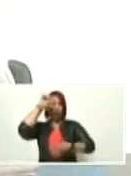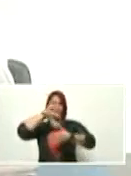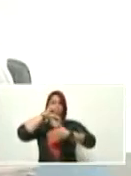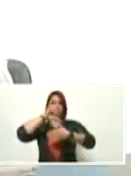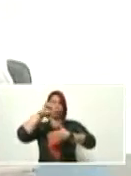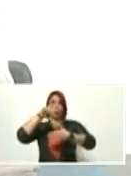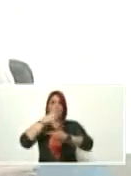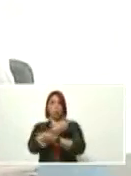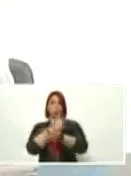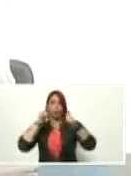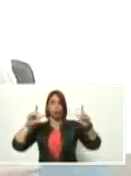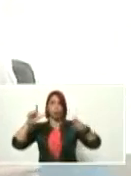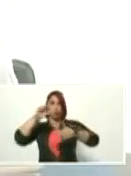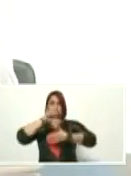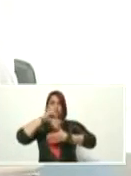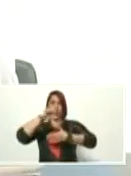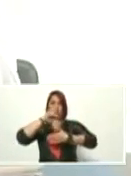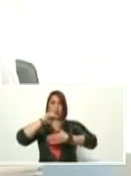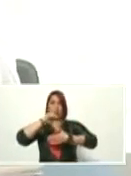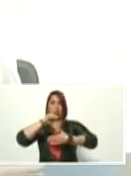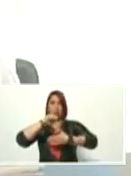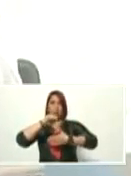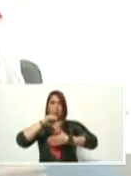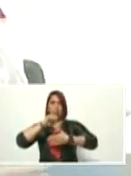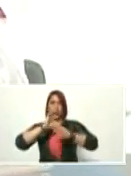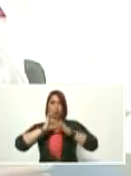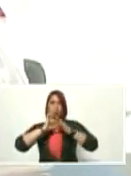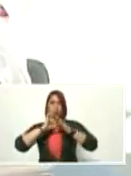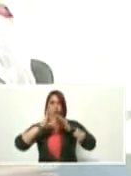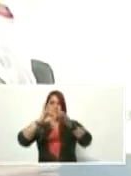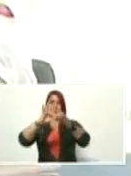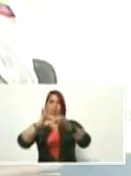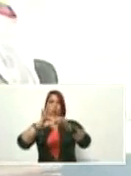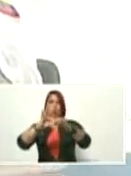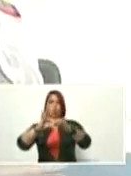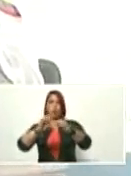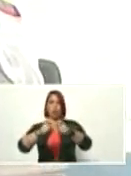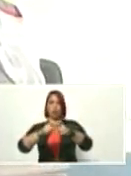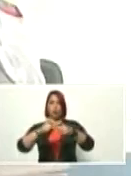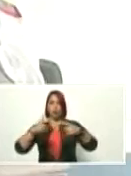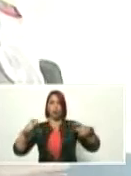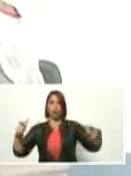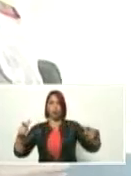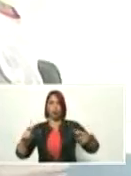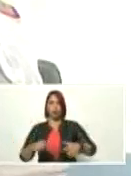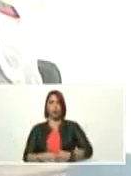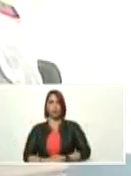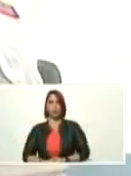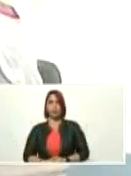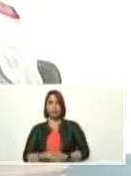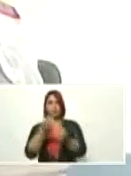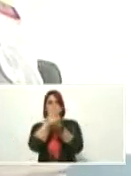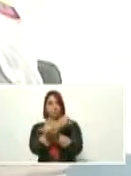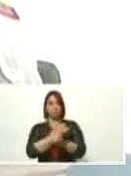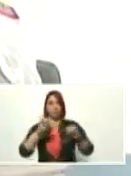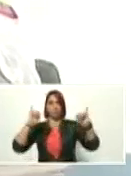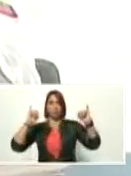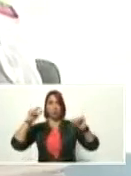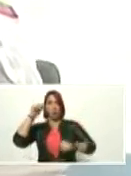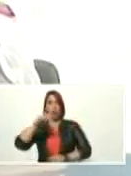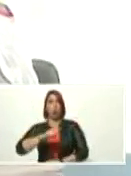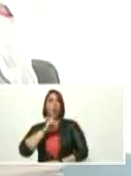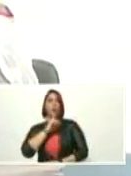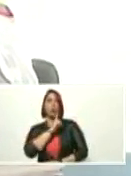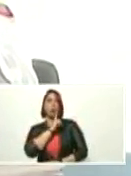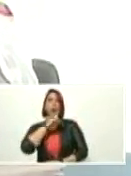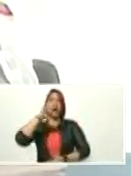con la liberación de Suramérica consolidar y expandir la independencia de lo que hoy